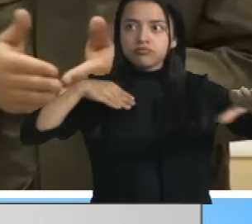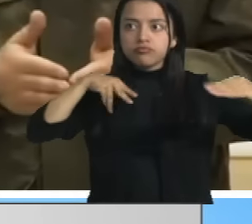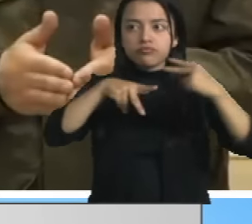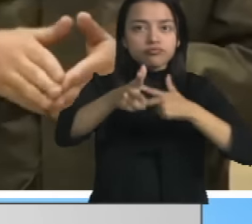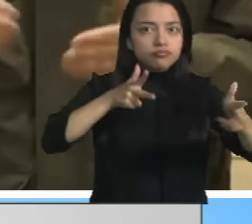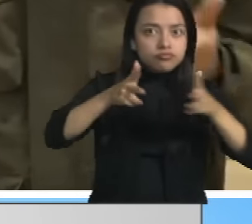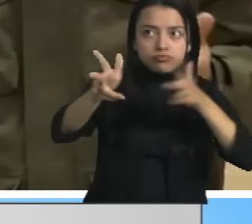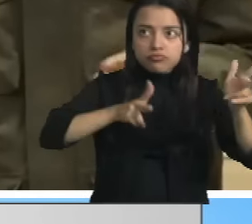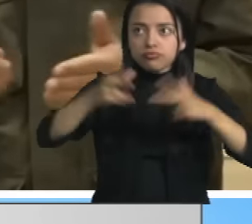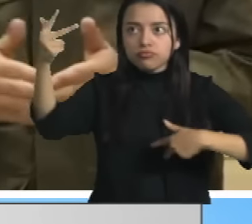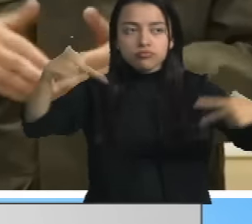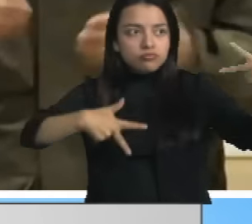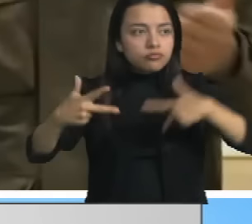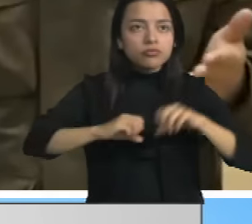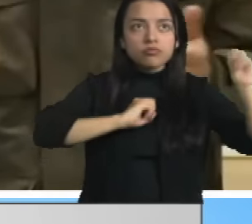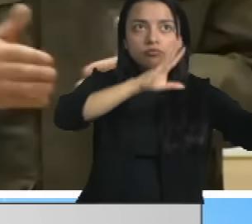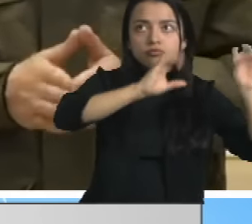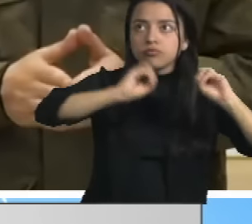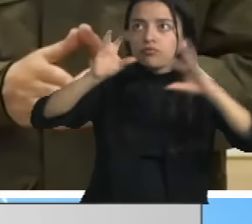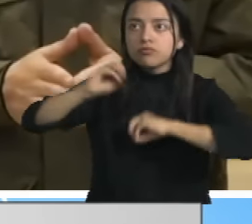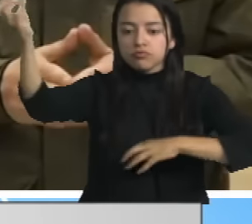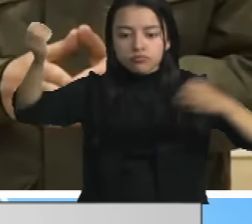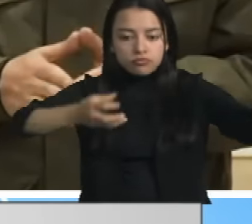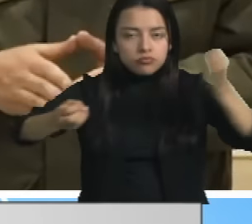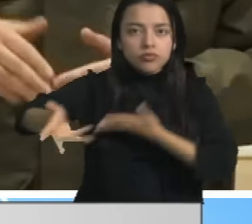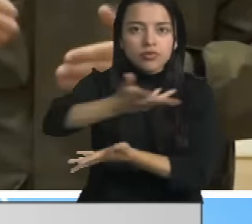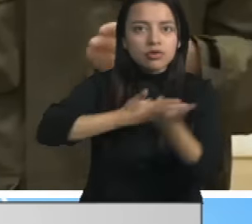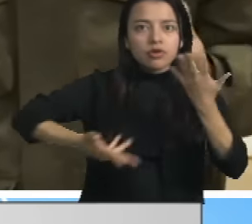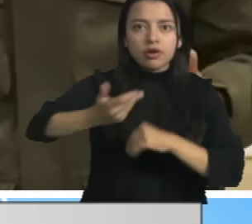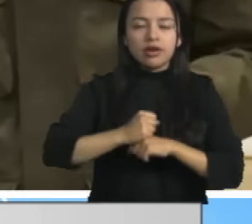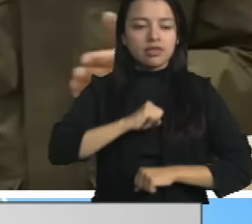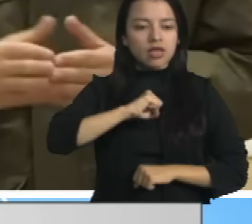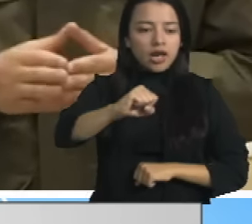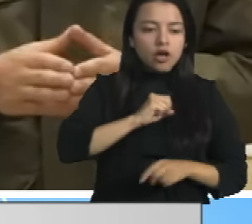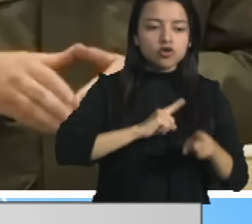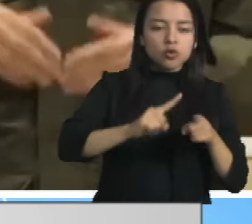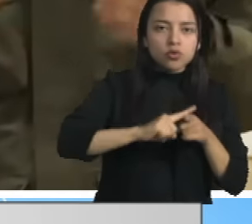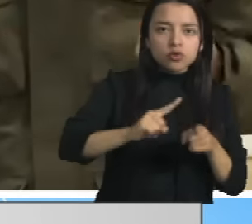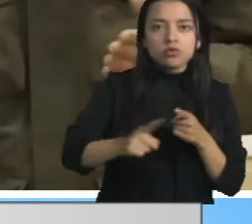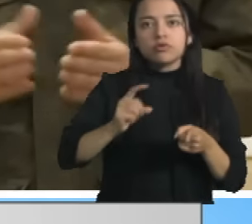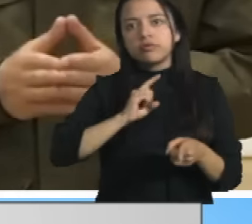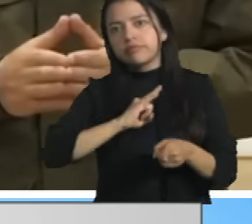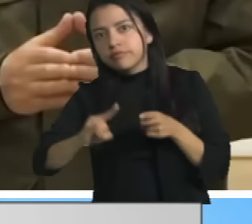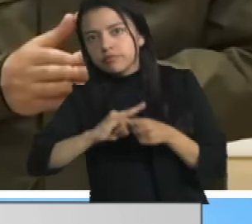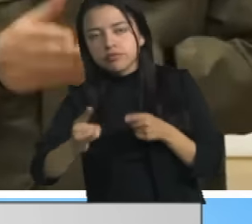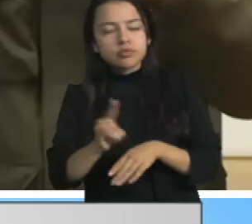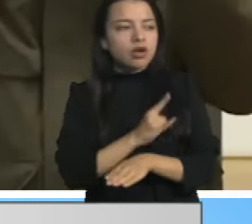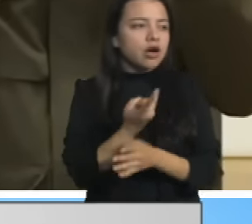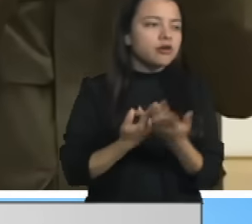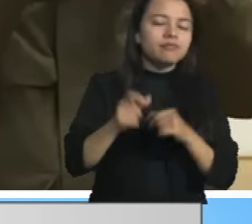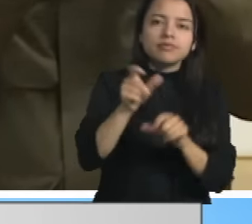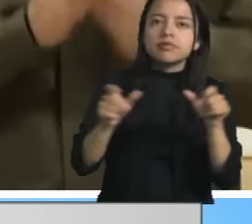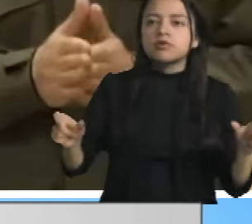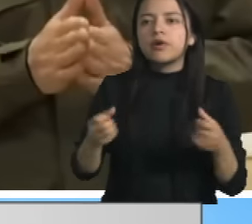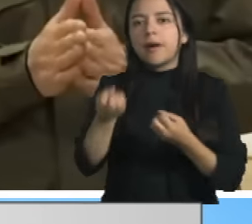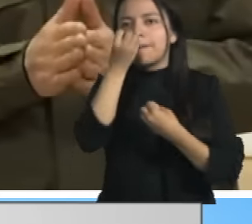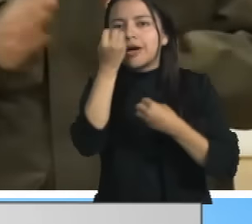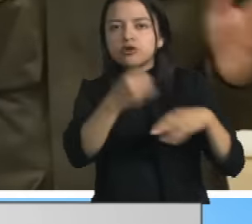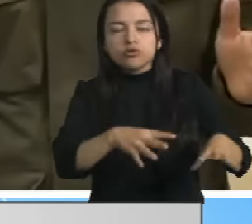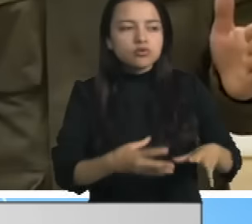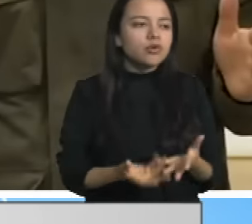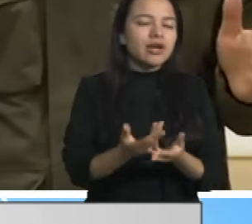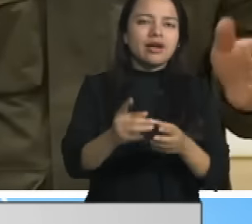abastecimiento, de derechos de ciudadanos que se quieren movilizar en el transporte público, de problemáticas con ambulancias, de manejo de basuras. Entonces, eso está en el marco de esa